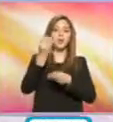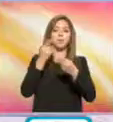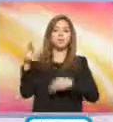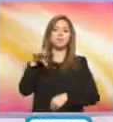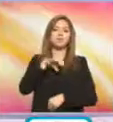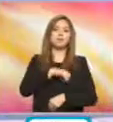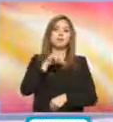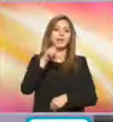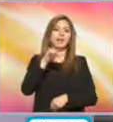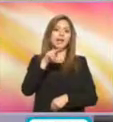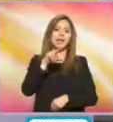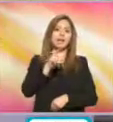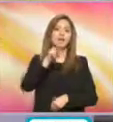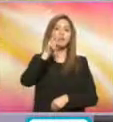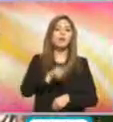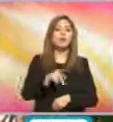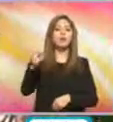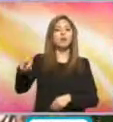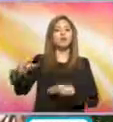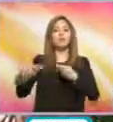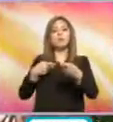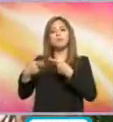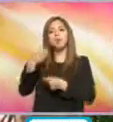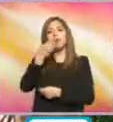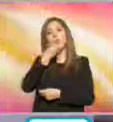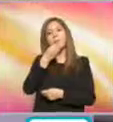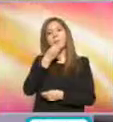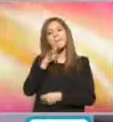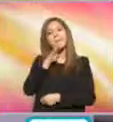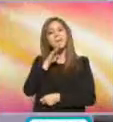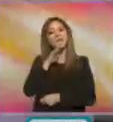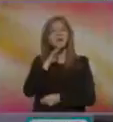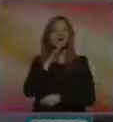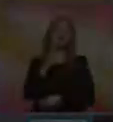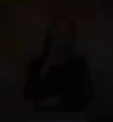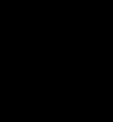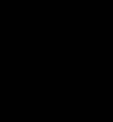qué? Es que la verdad es que las hacen cocinar para todos. Ay, Ay, no, no, no, para nada. Eso sí no. Ay, no. Muchas gracias.